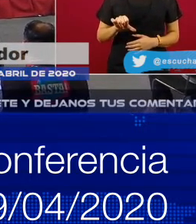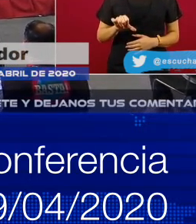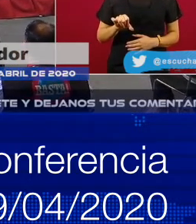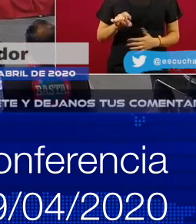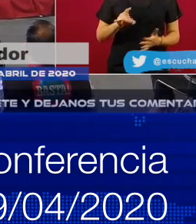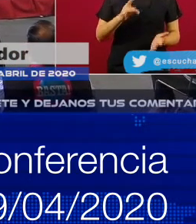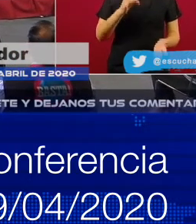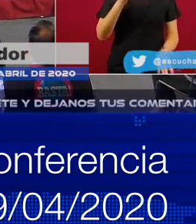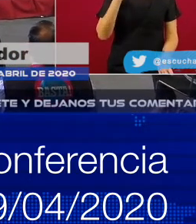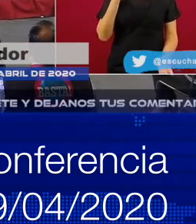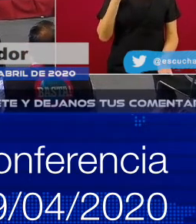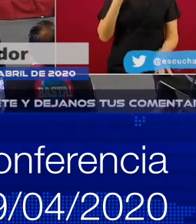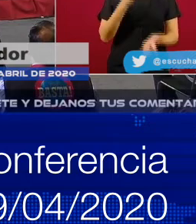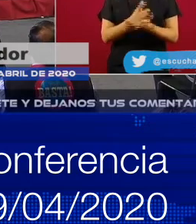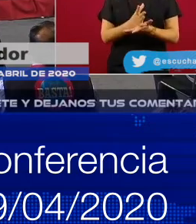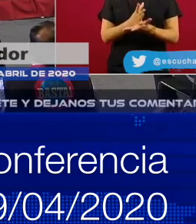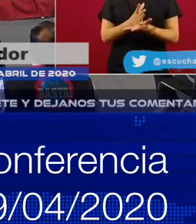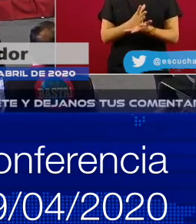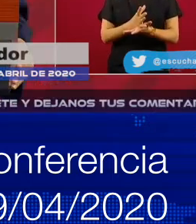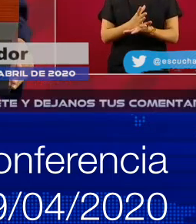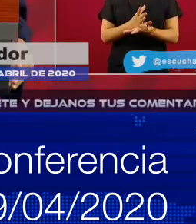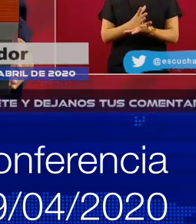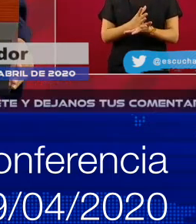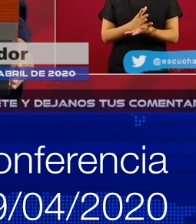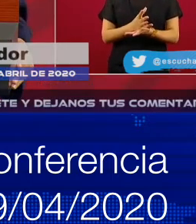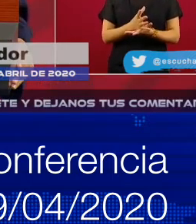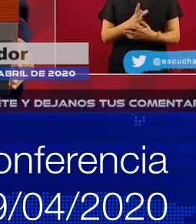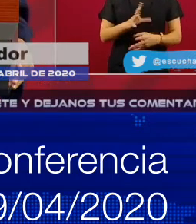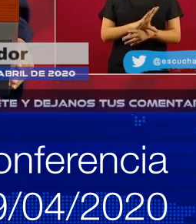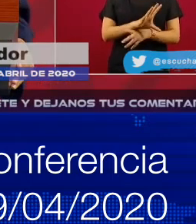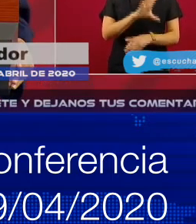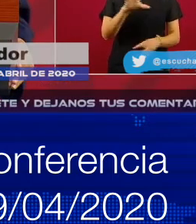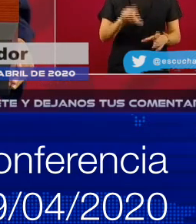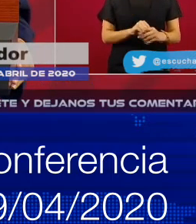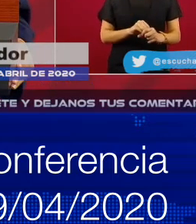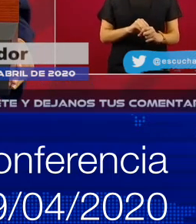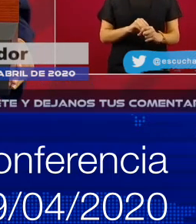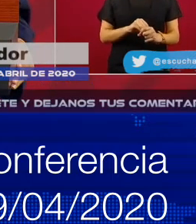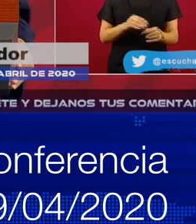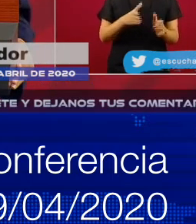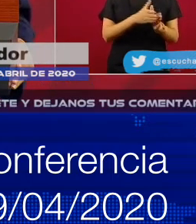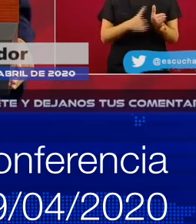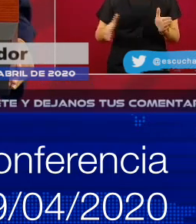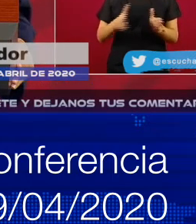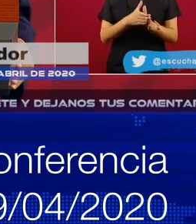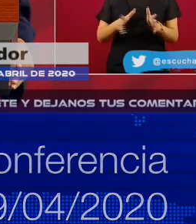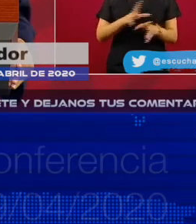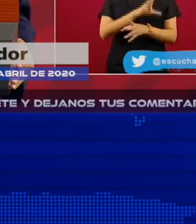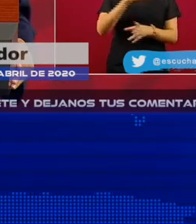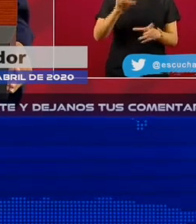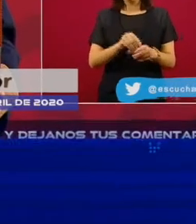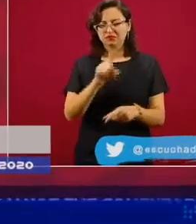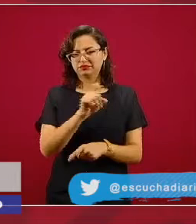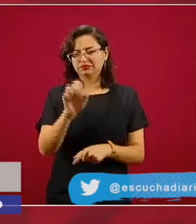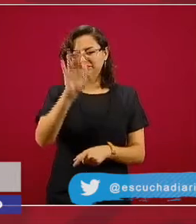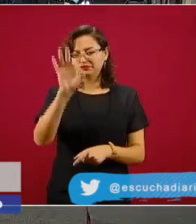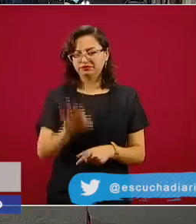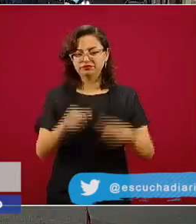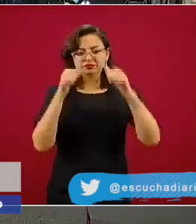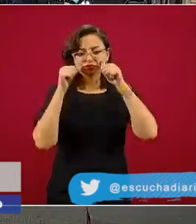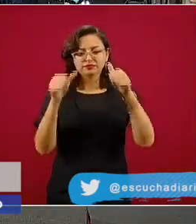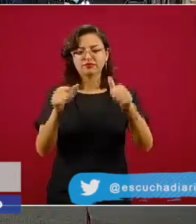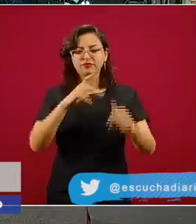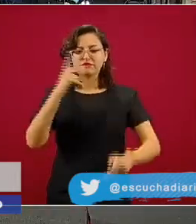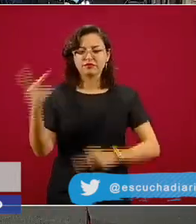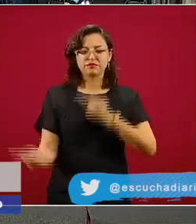lo dedicamos por entero, por completo, a preguntas y respuestas? El día